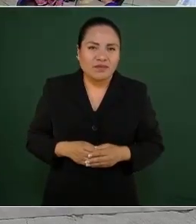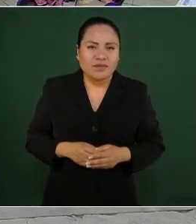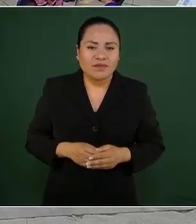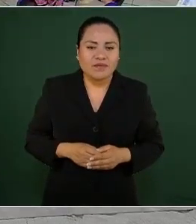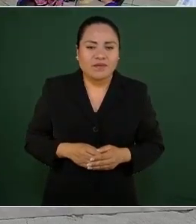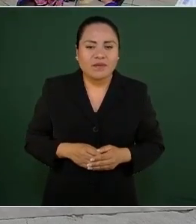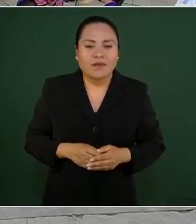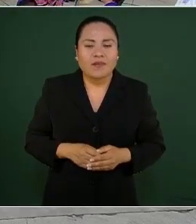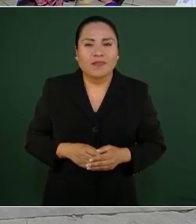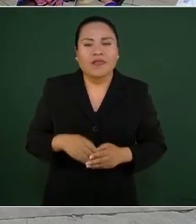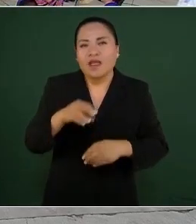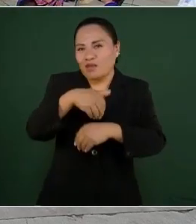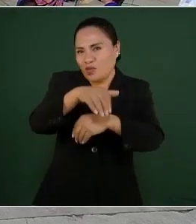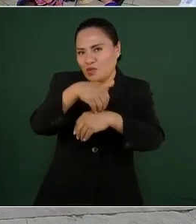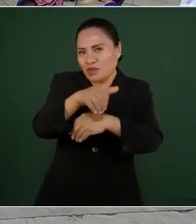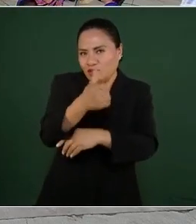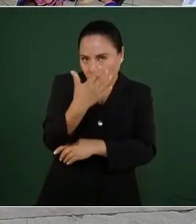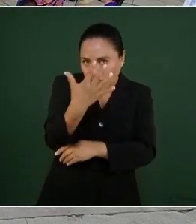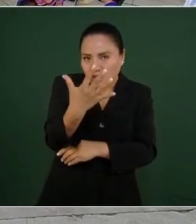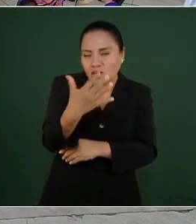Lo otro, el punto 5,